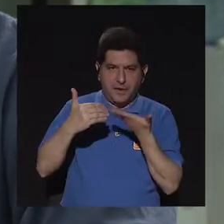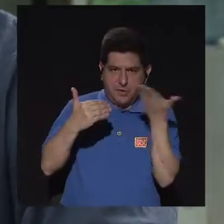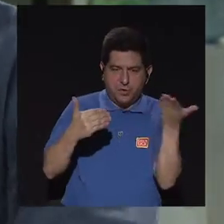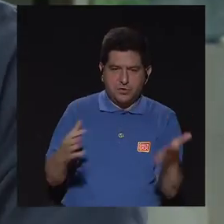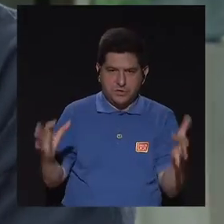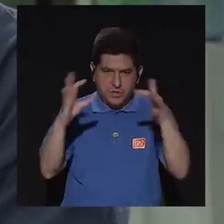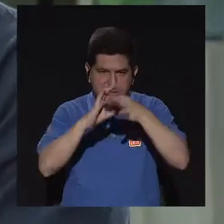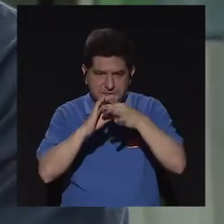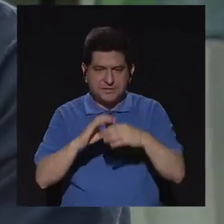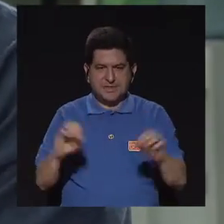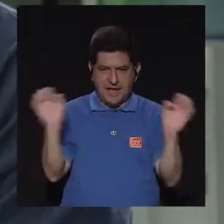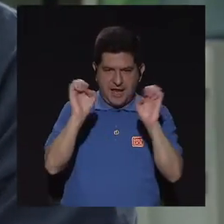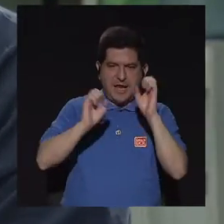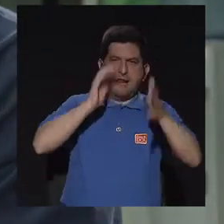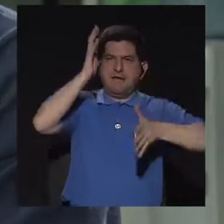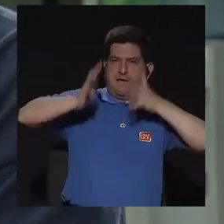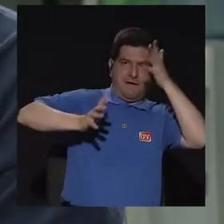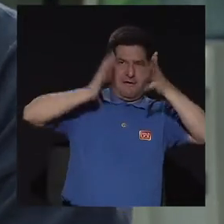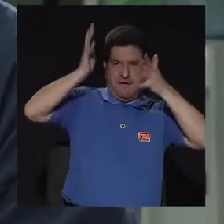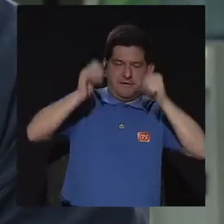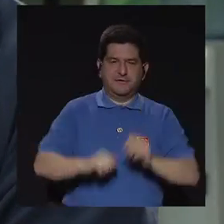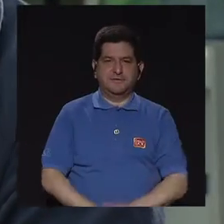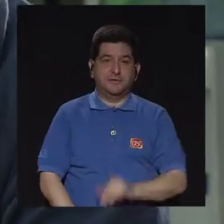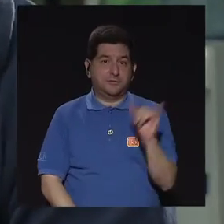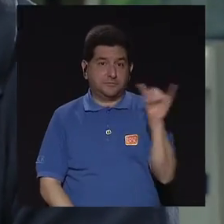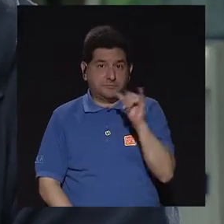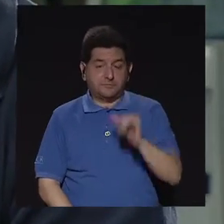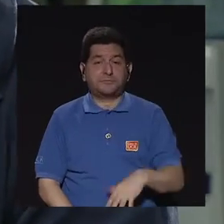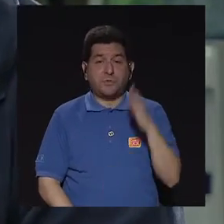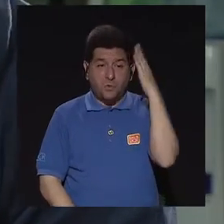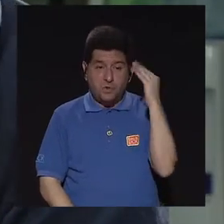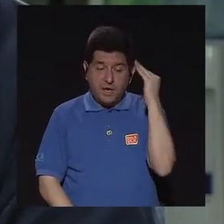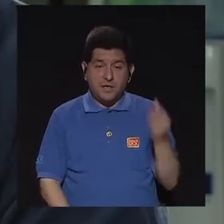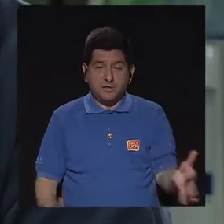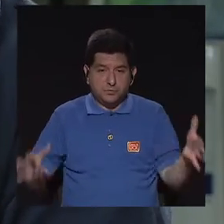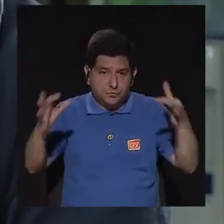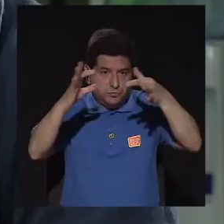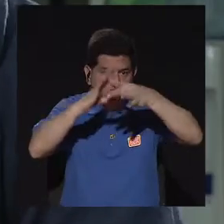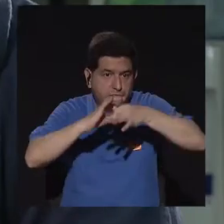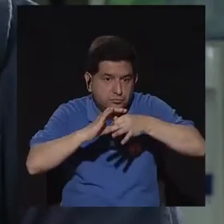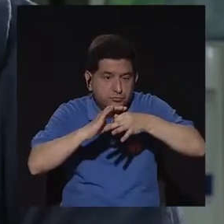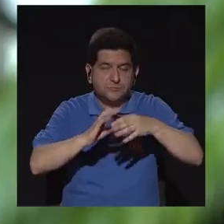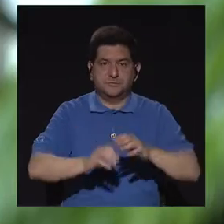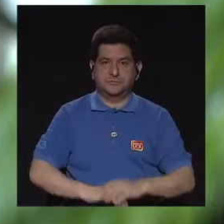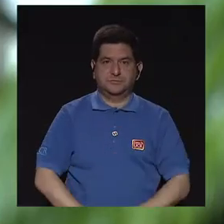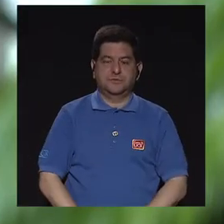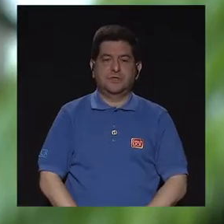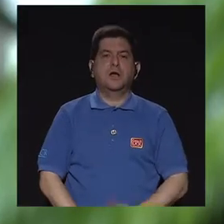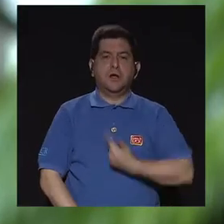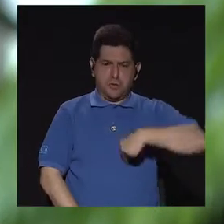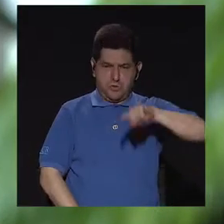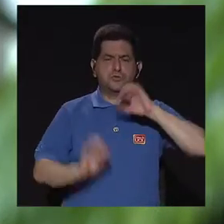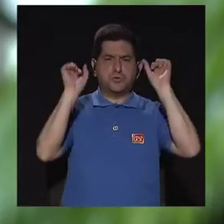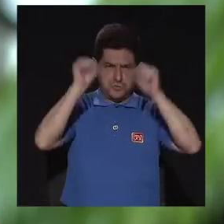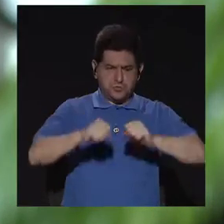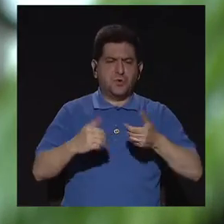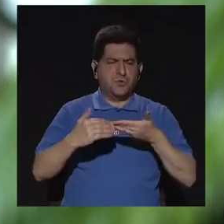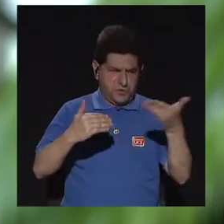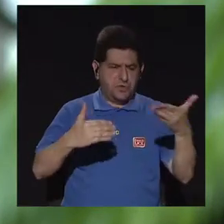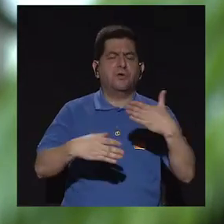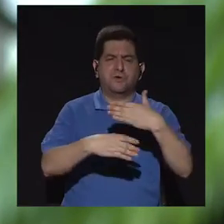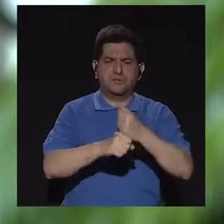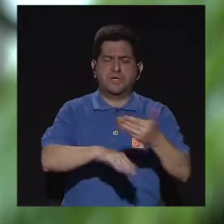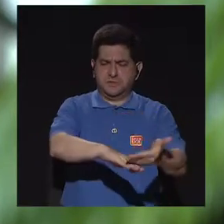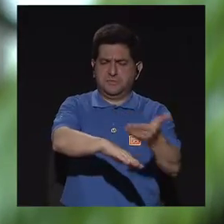cosas juntas, la energía, la creatividad, junto con la experiencia, o sea, podemos lograr